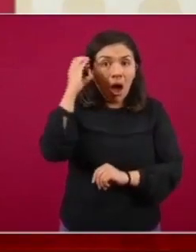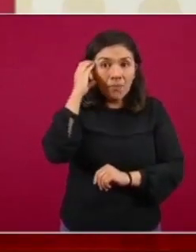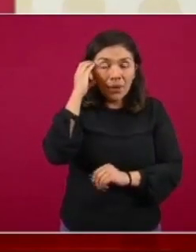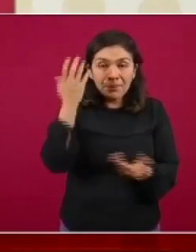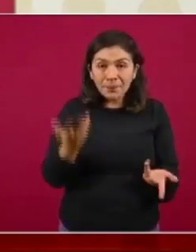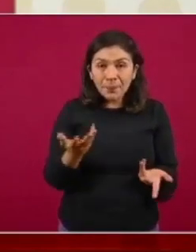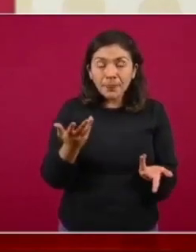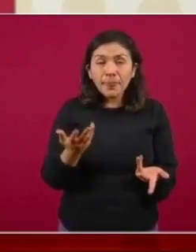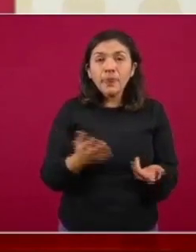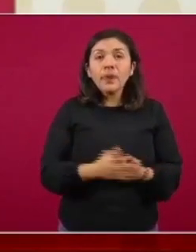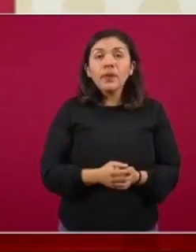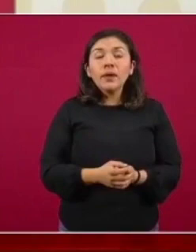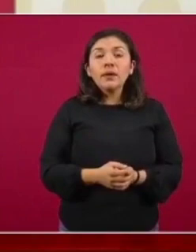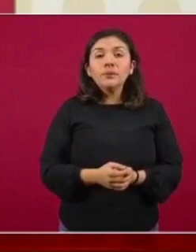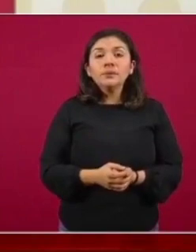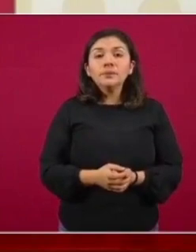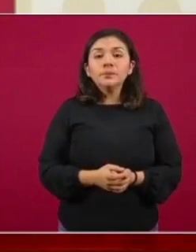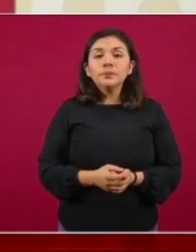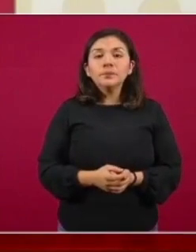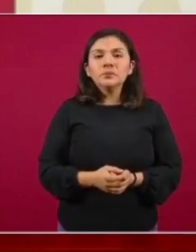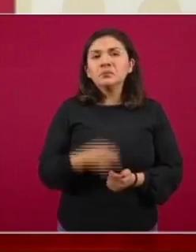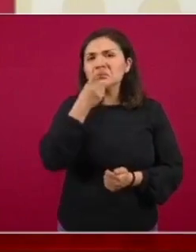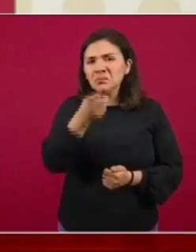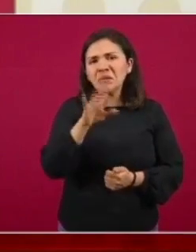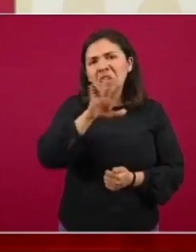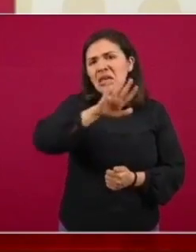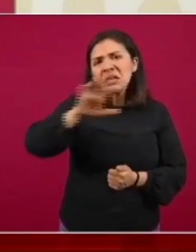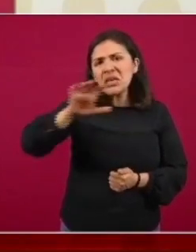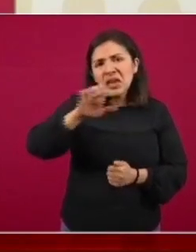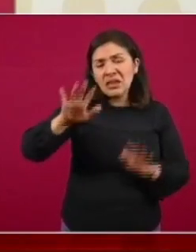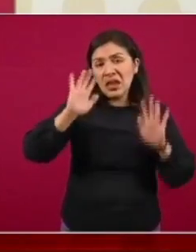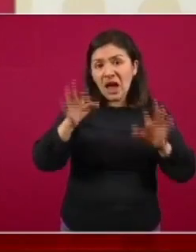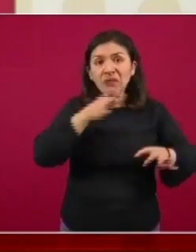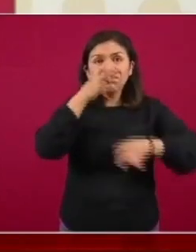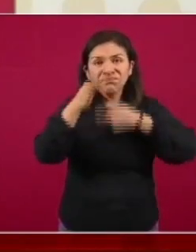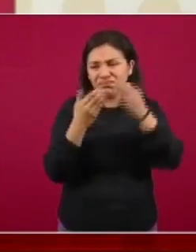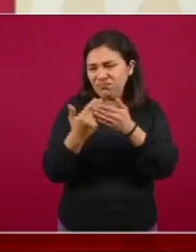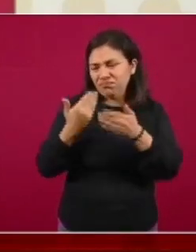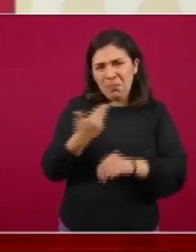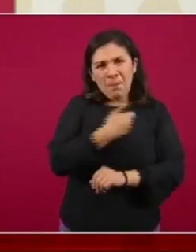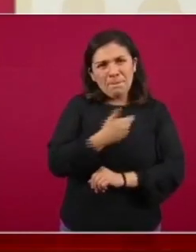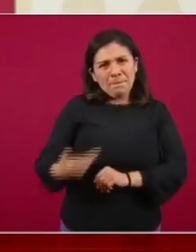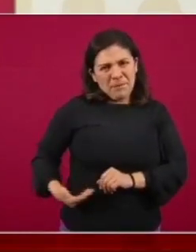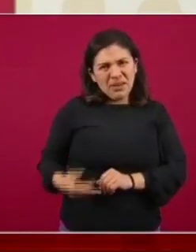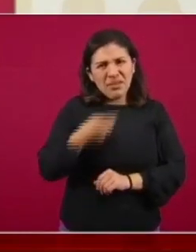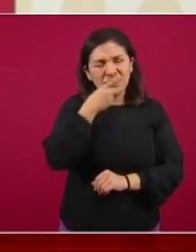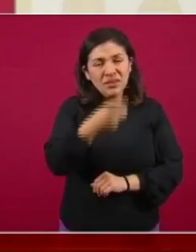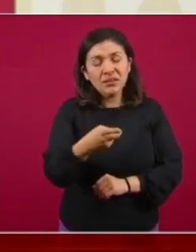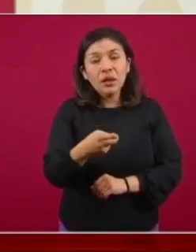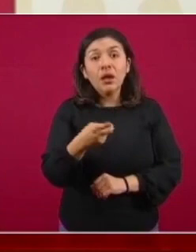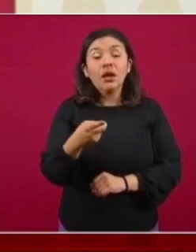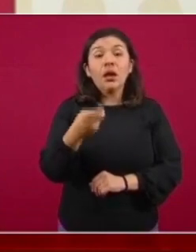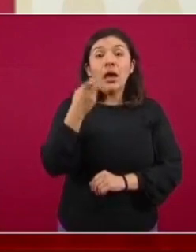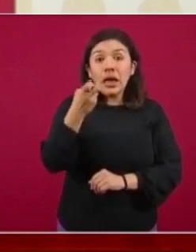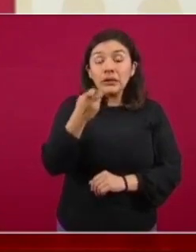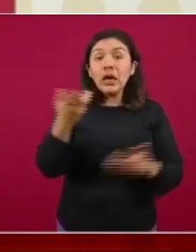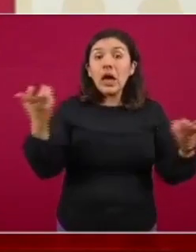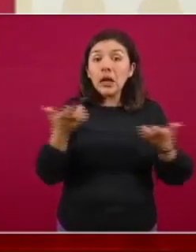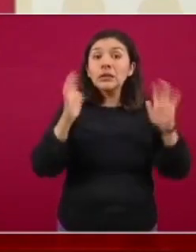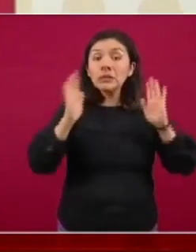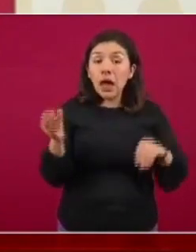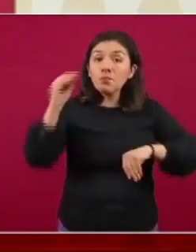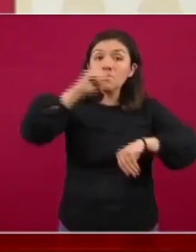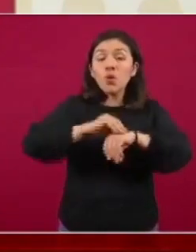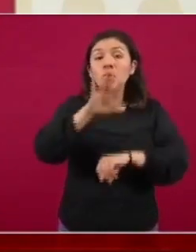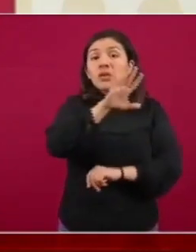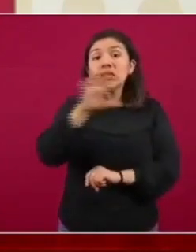Entonces, estas 500 camas que se anunció y que también el presidente mencionó, digamos que estamos llegando a esas